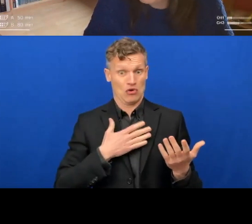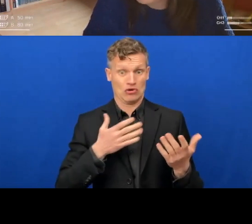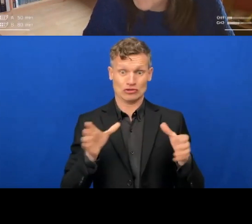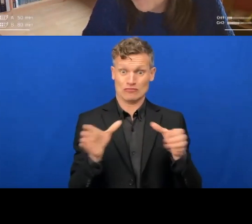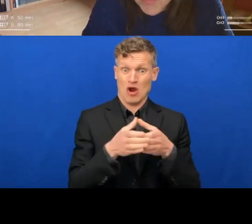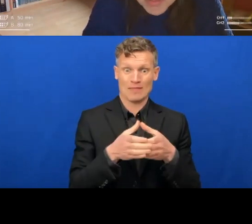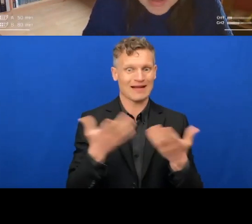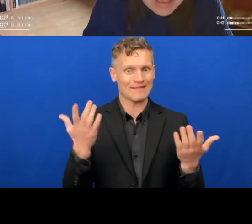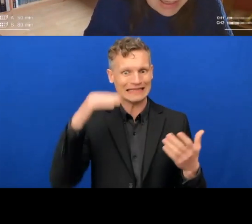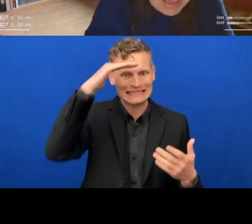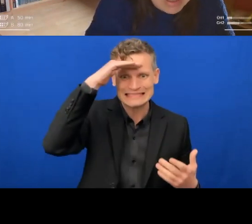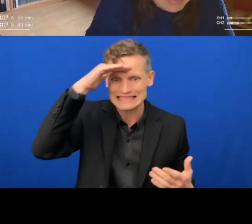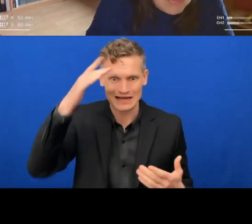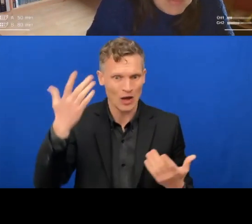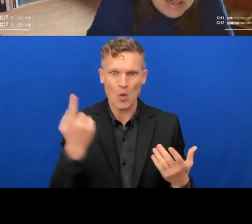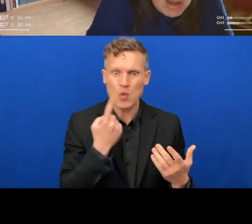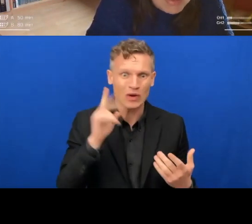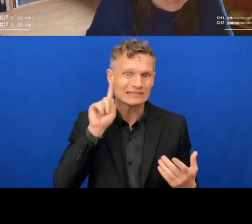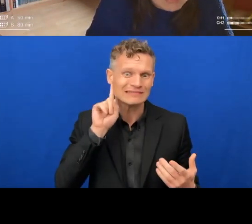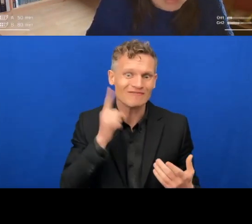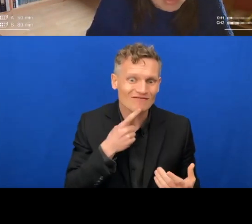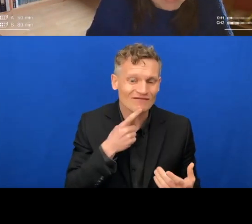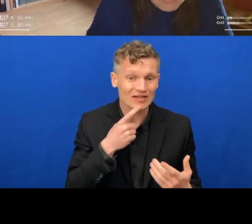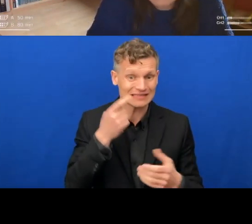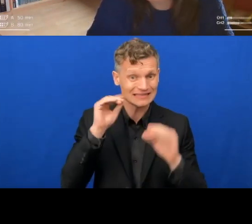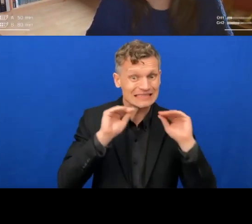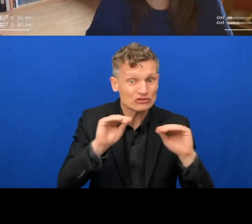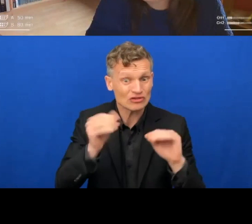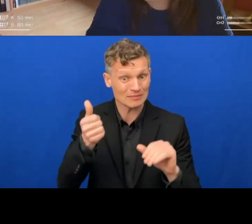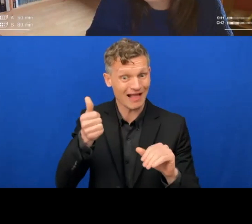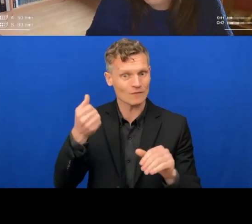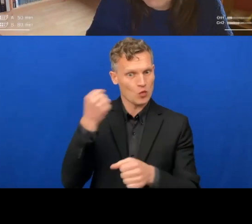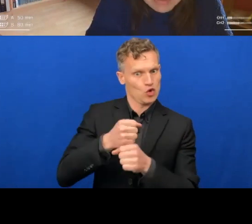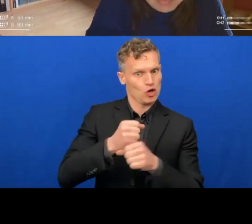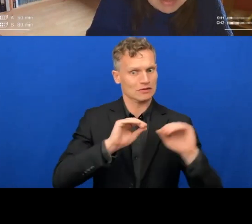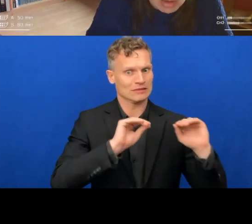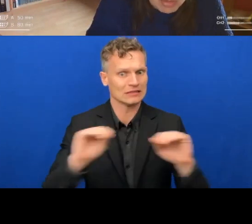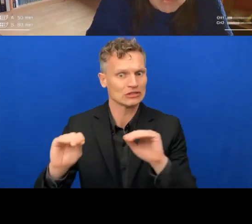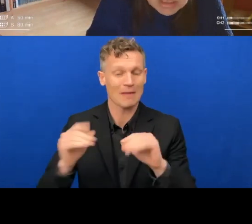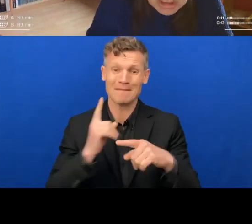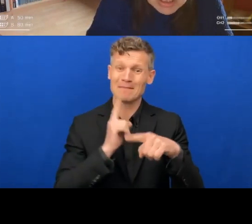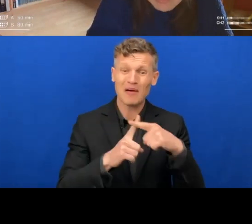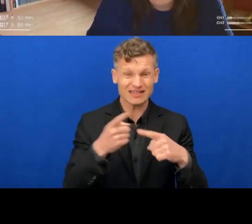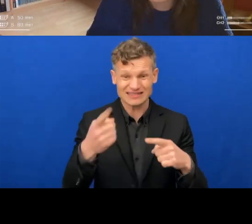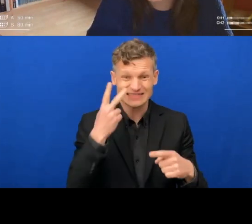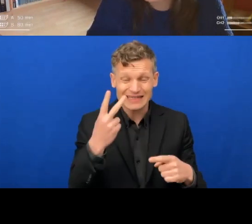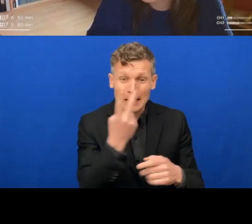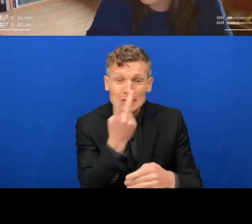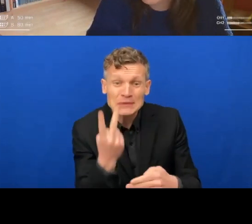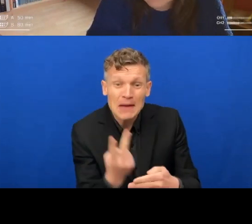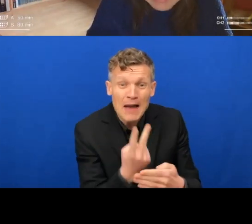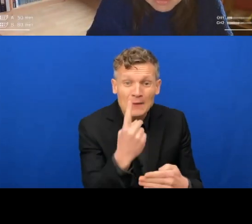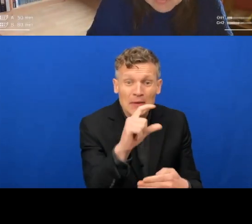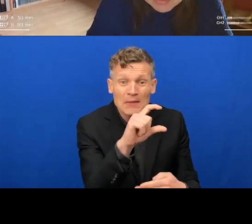contratar profesores sordos, pero sobre todo el número muy